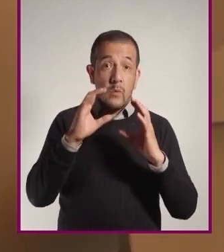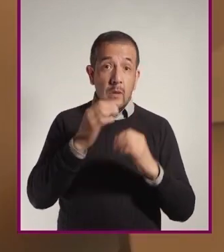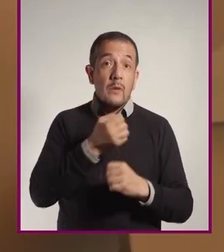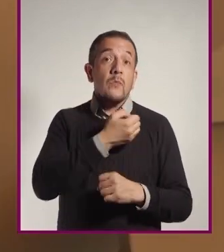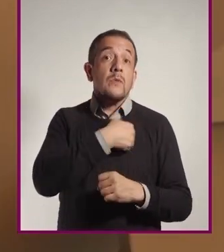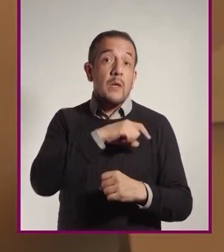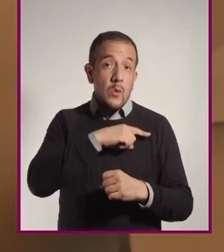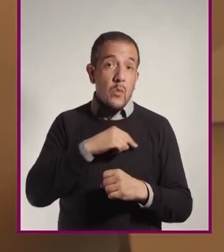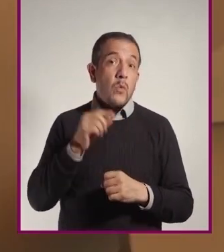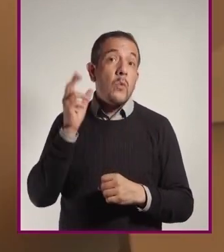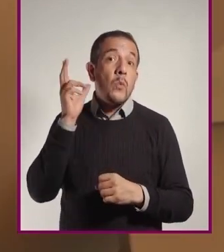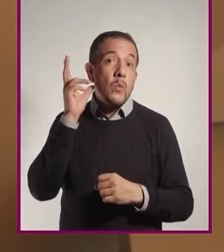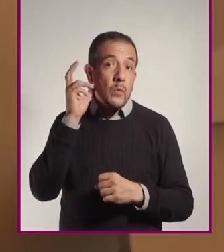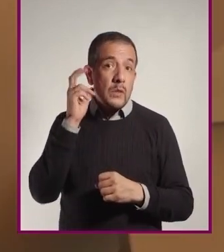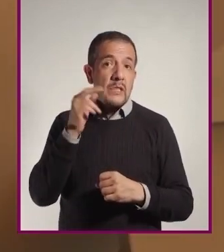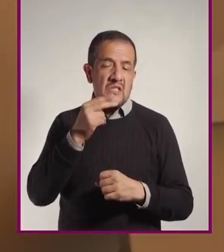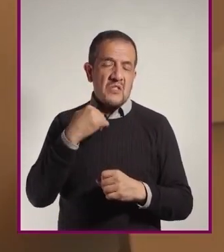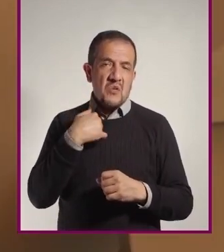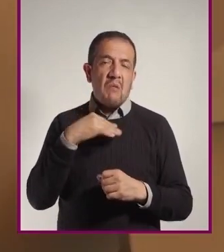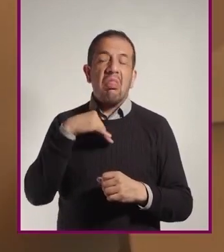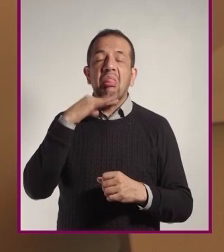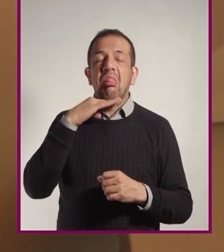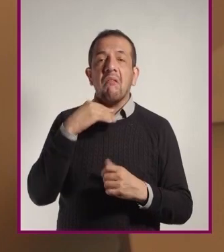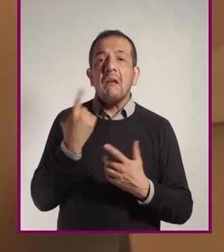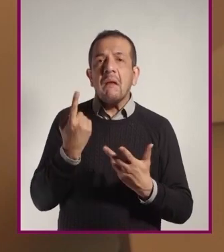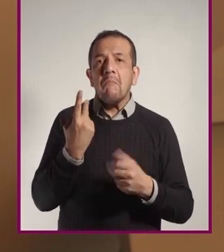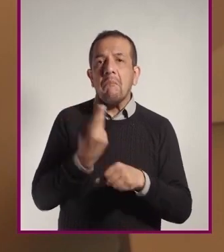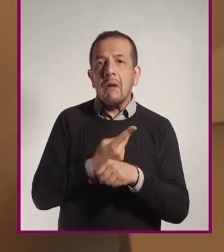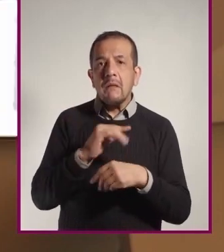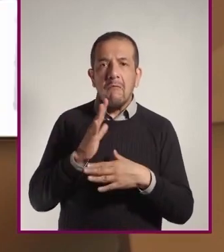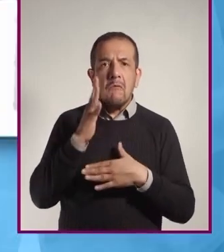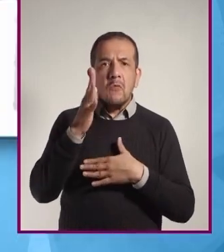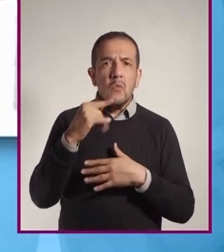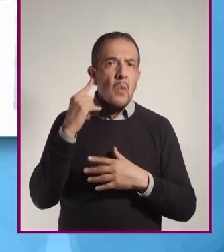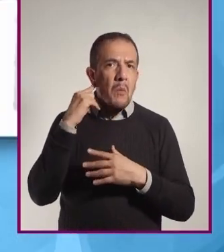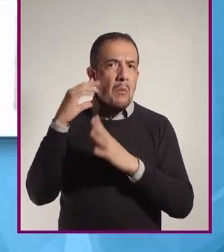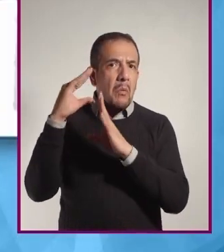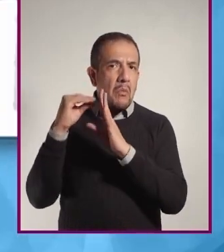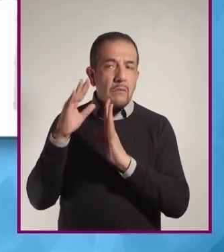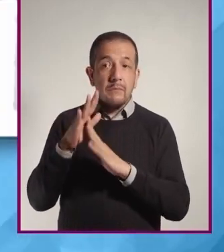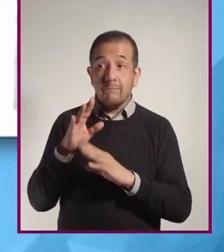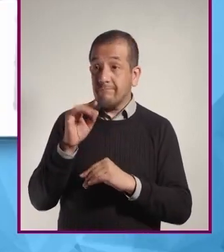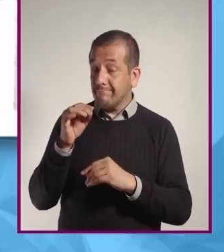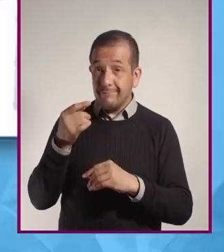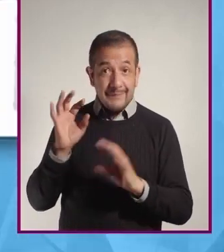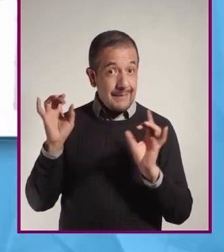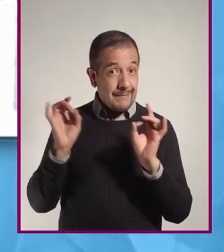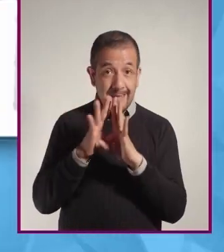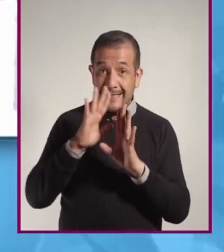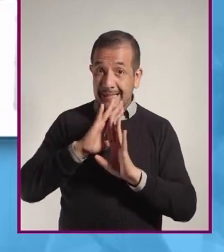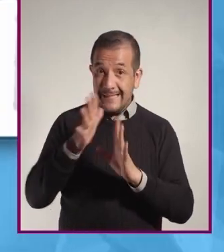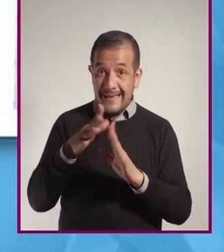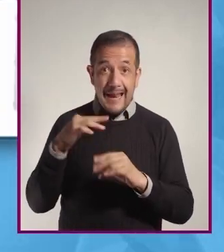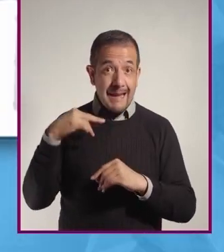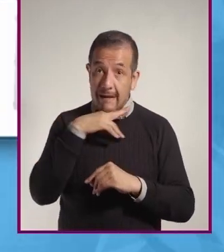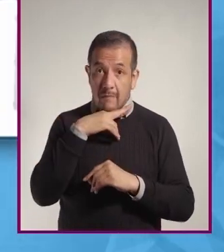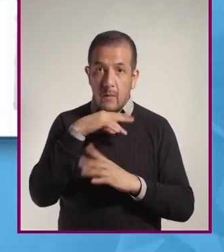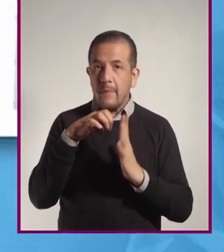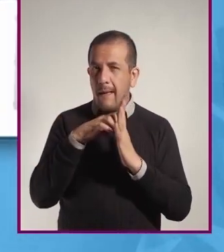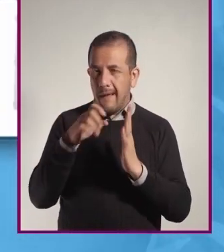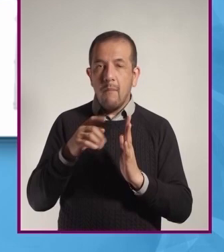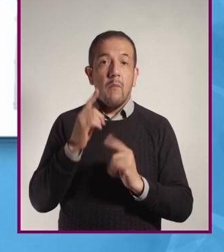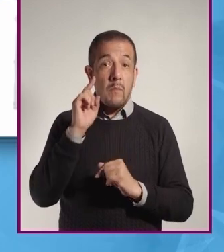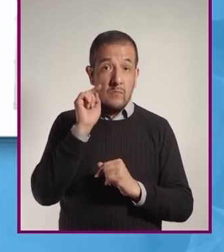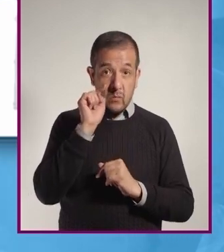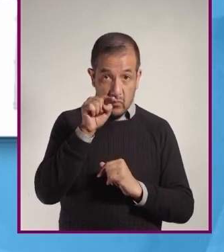edad comenzaríamos a perder nuestra calidad de audición? Desde el primer momento. Por ejemplo, si